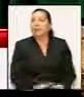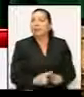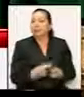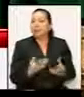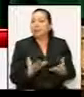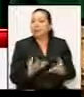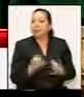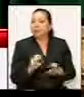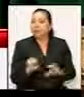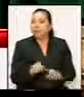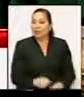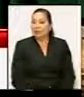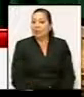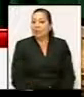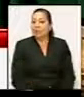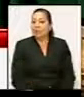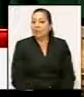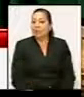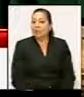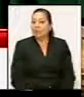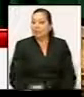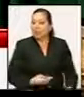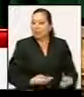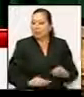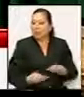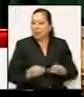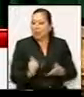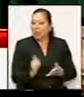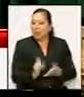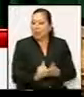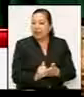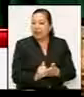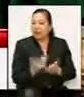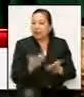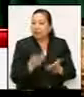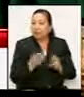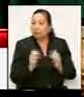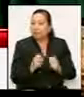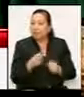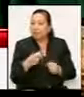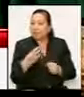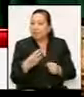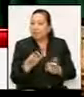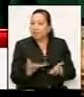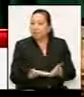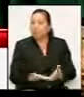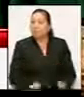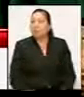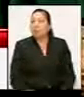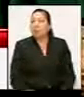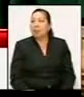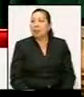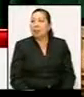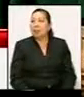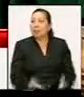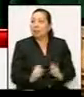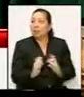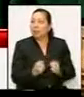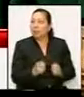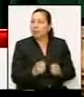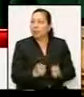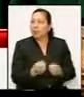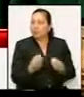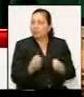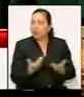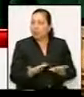queremos hacer justamente en los mercados, donde van las amas de casa y donde les ofrecemos el